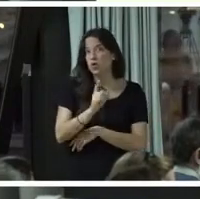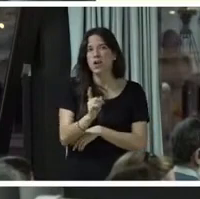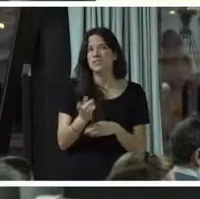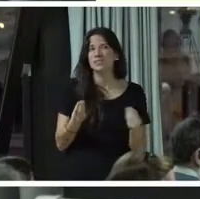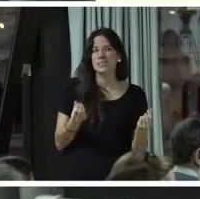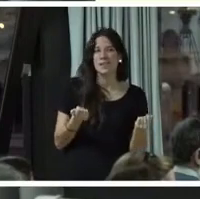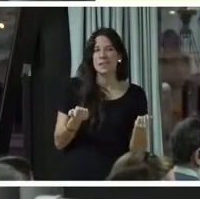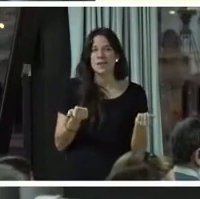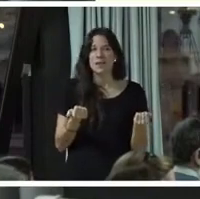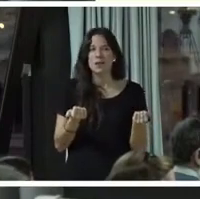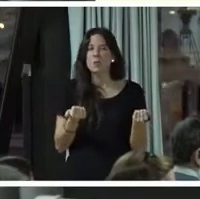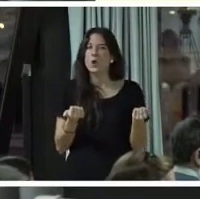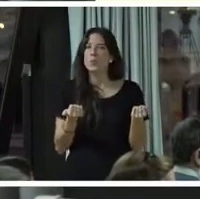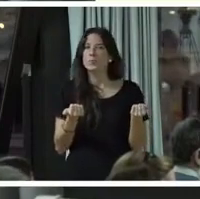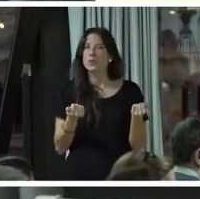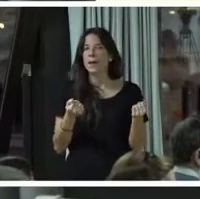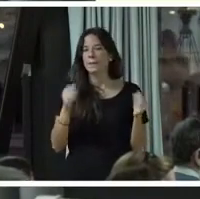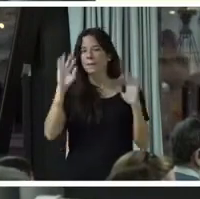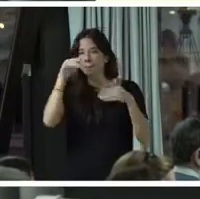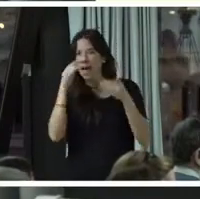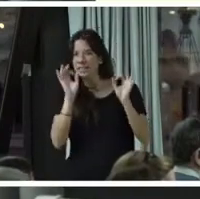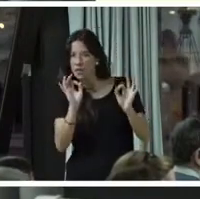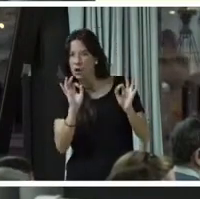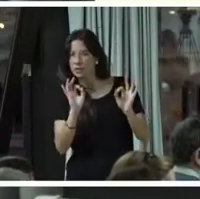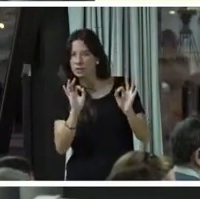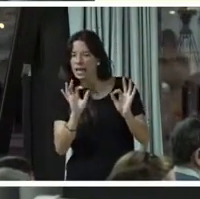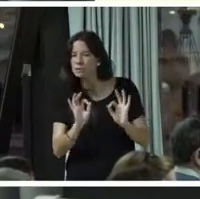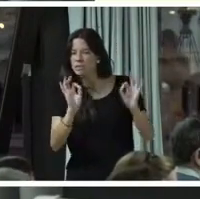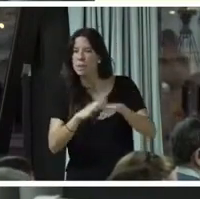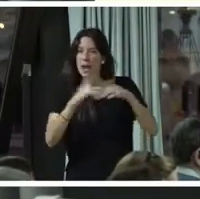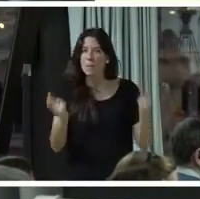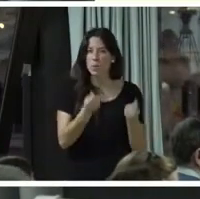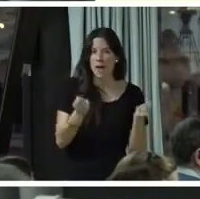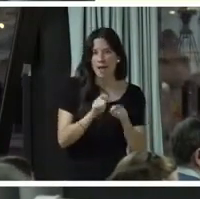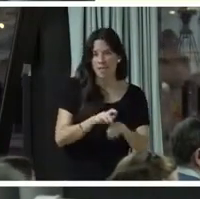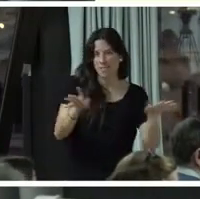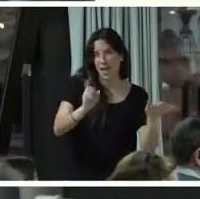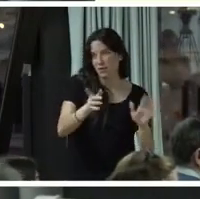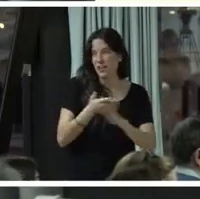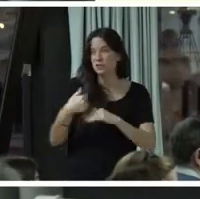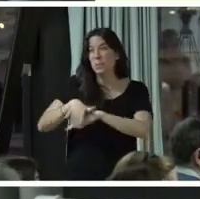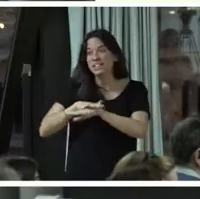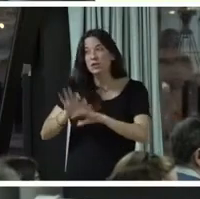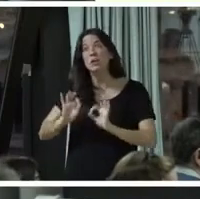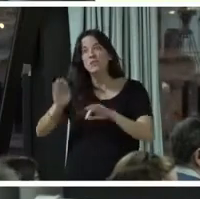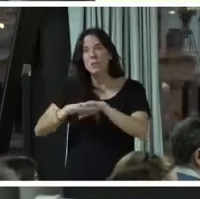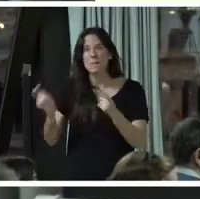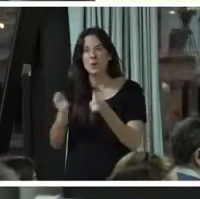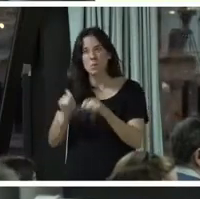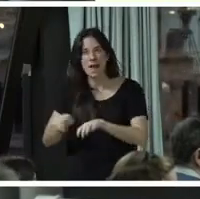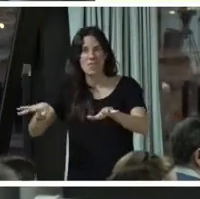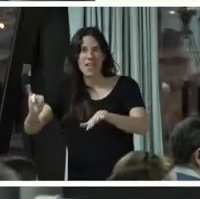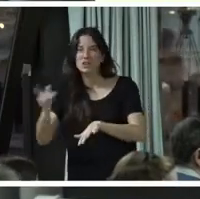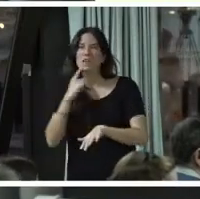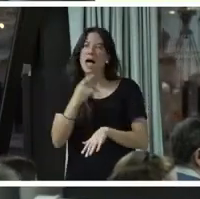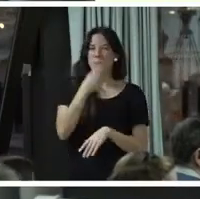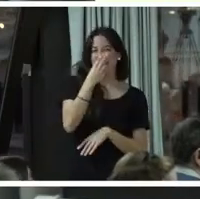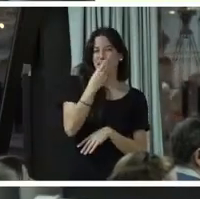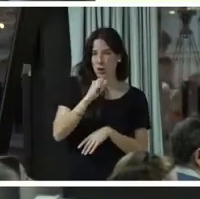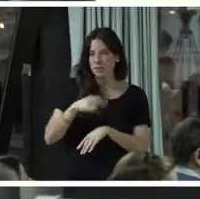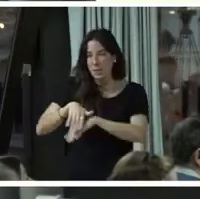tengan una dedicación importante a la propaganda es que tiene un ministerio específico para la propaganda